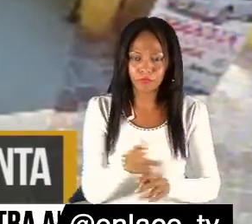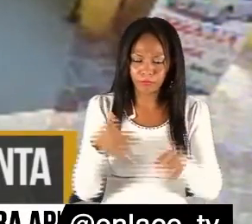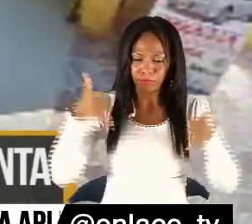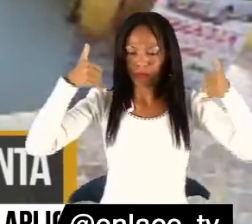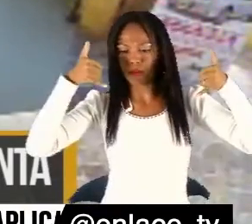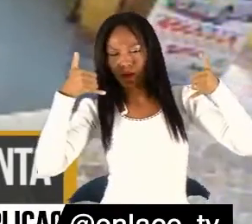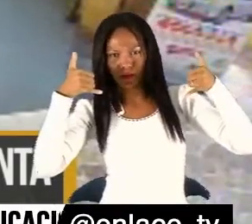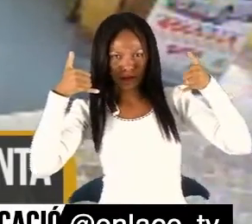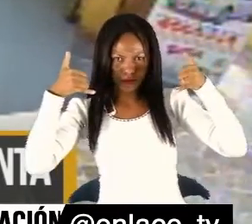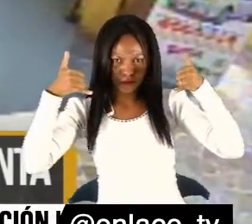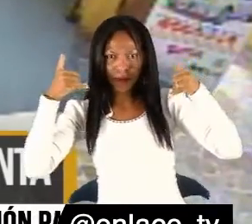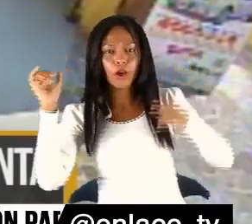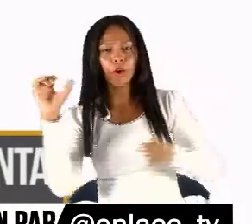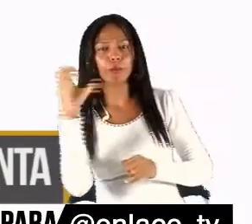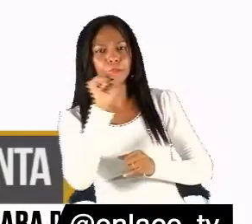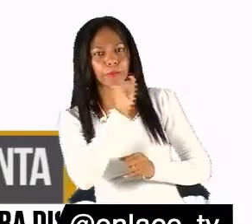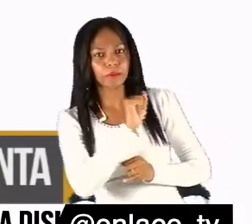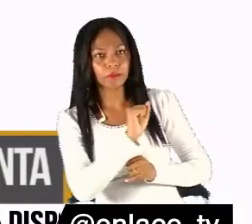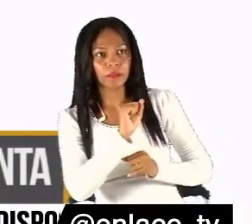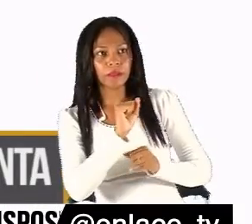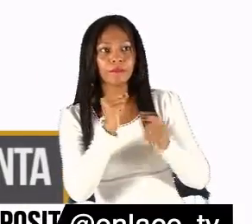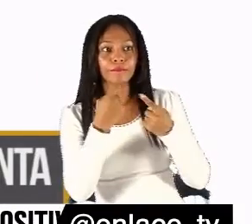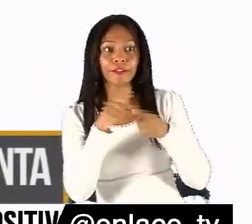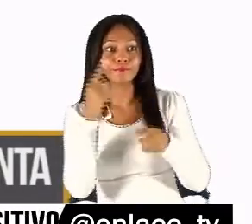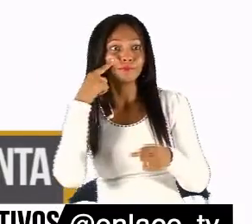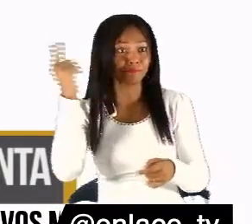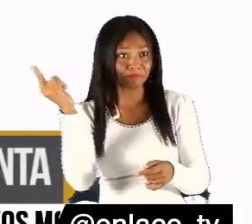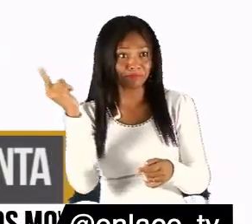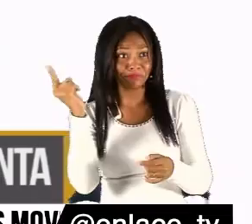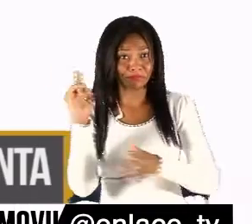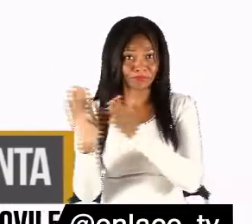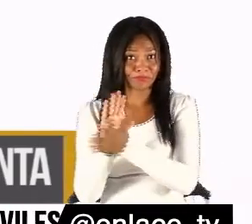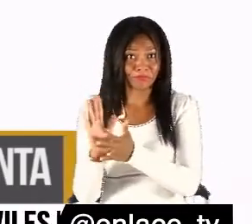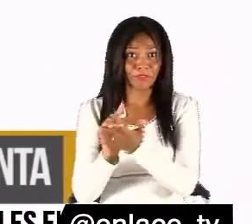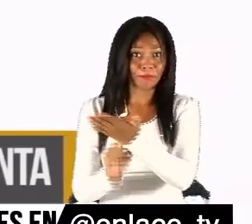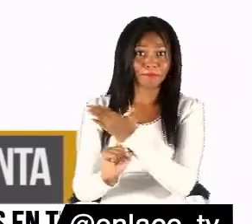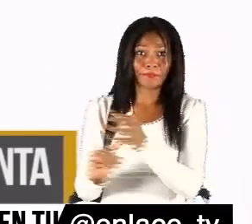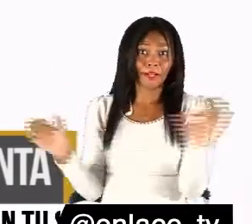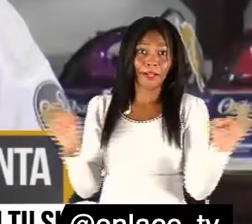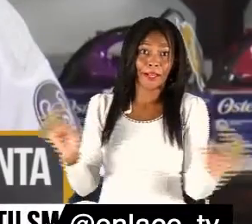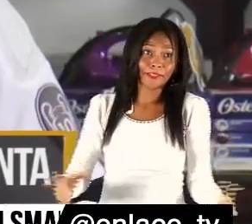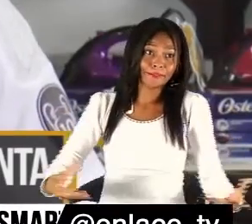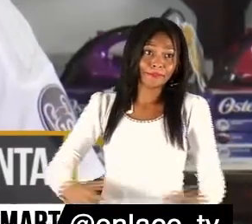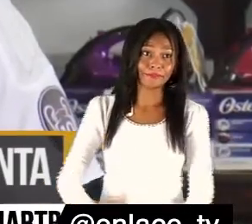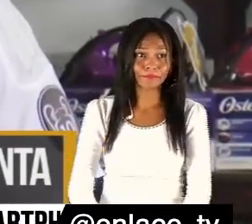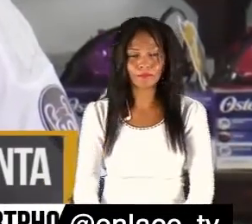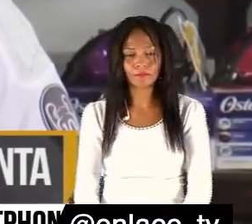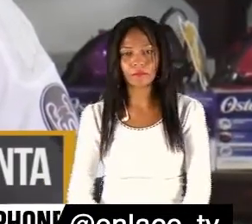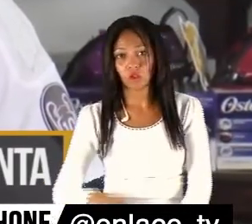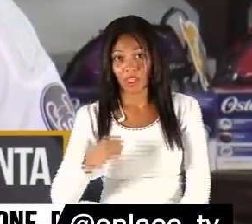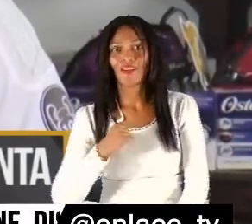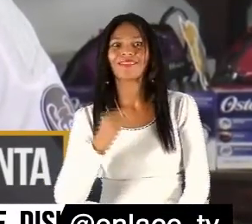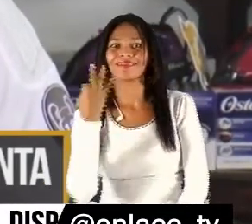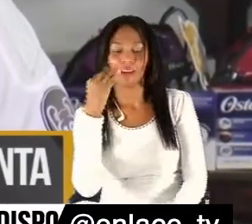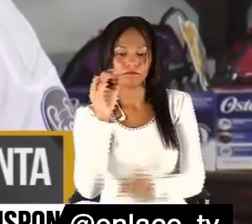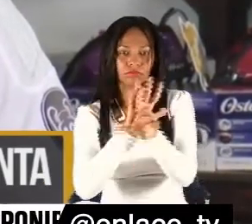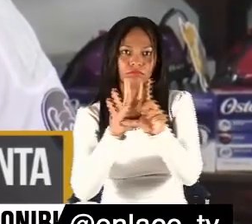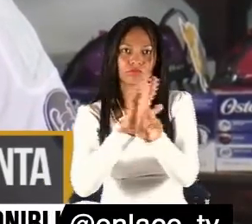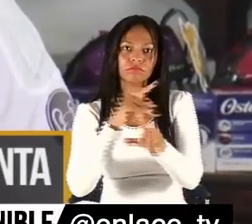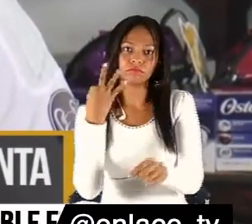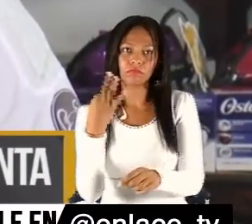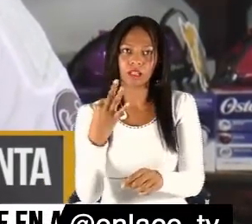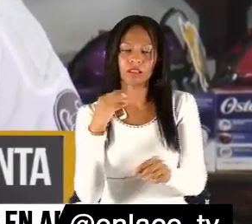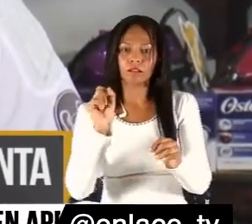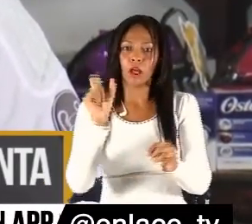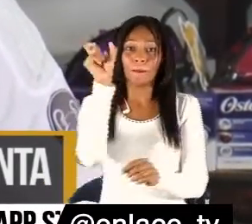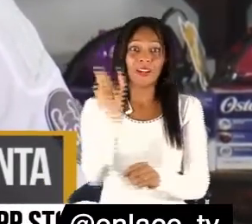de seguridad de su negocio, más no con estas ubicadas en la avenida 52. Perfectamente, tengo tres videos donde perfectamente podemos ver el